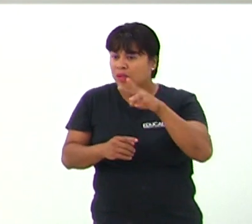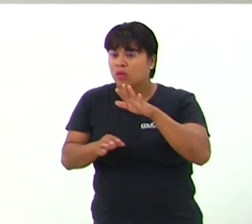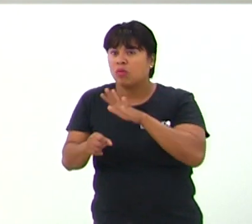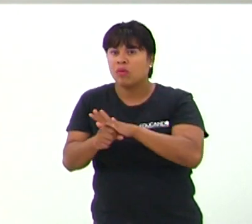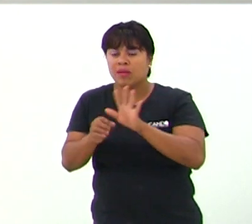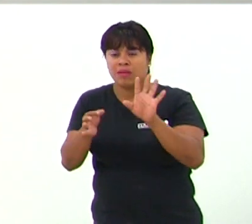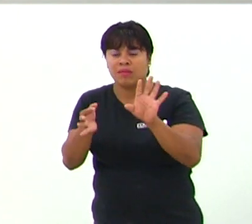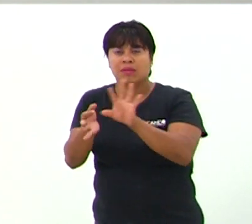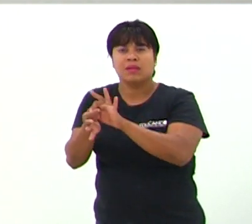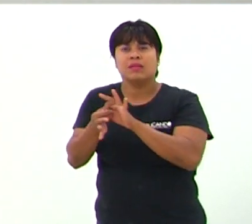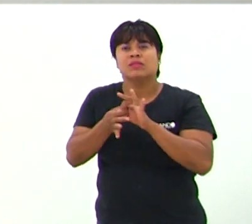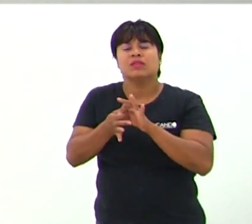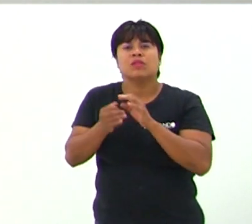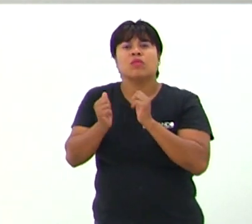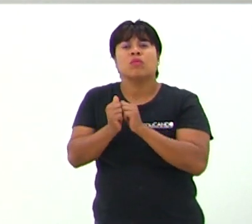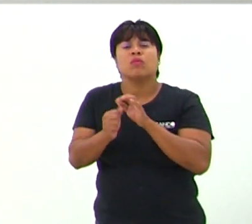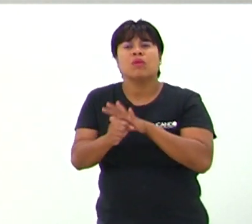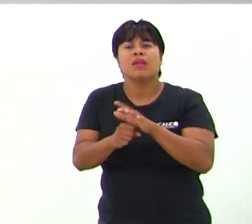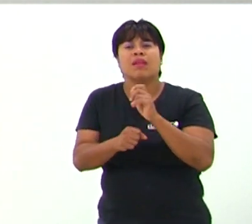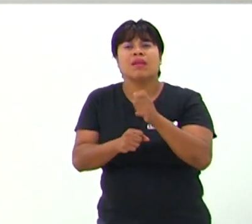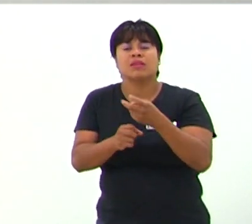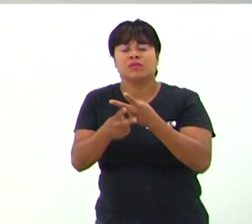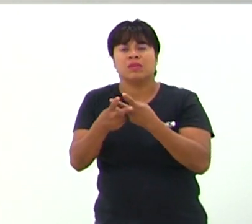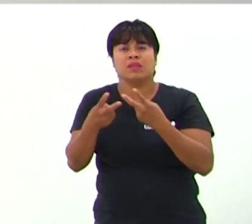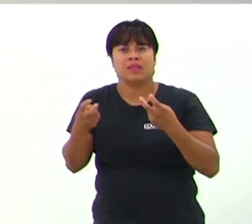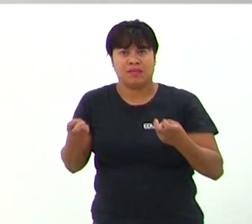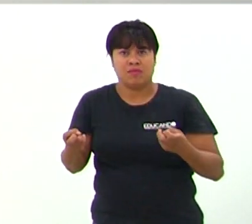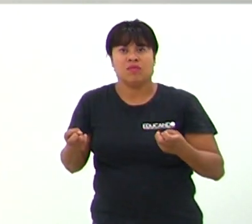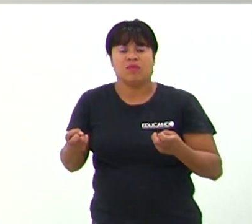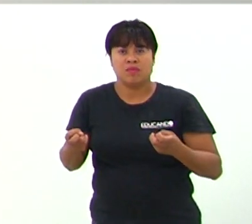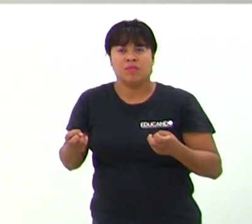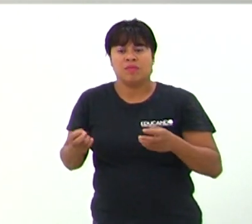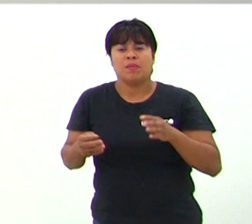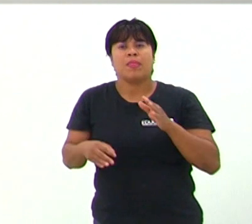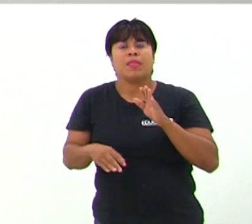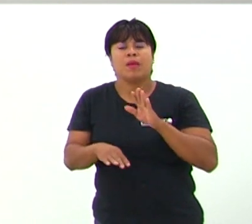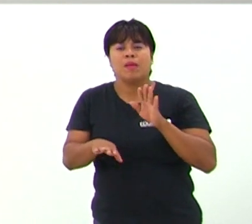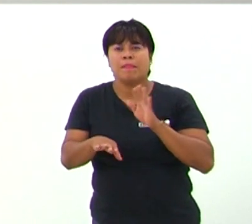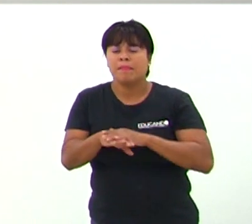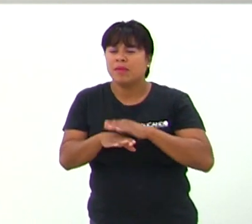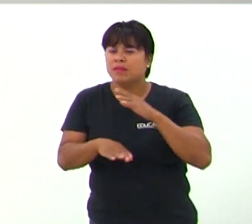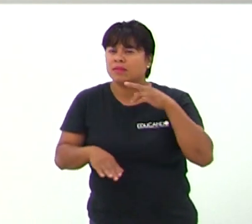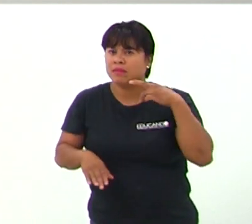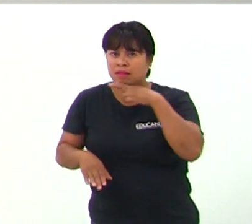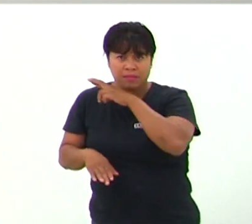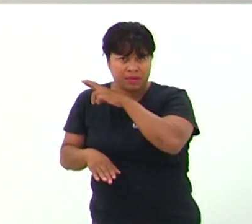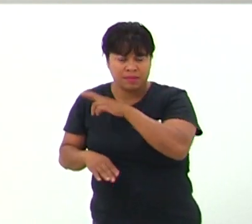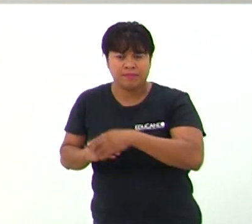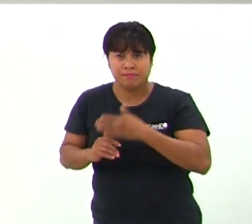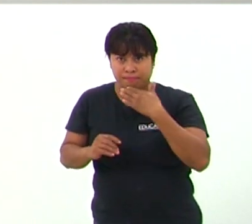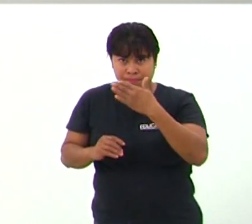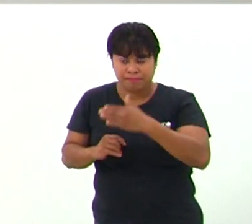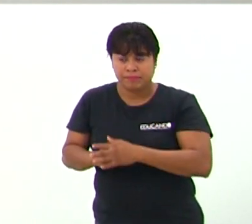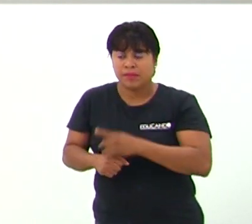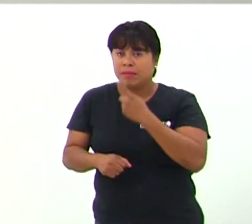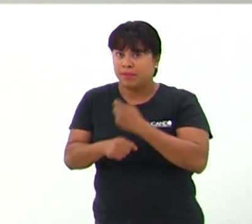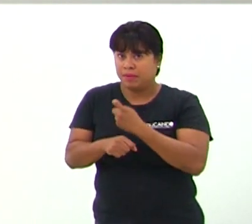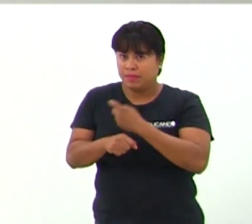relacionar cuál es su adjetivo de forma muy rápida. Bien, vamos con el